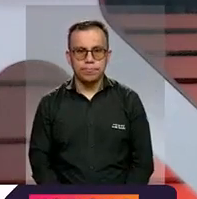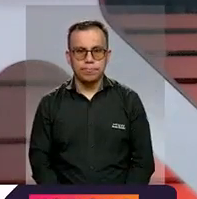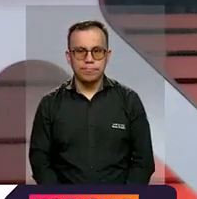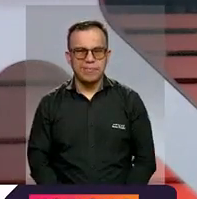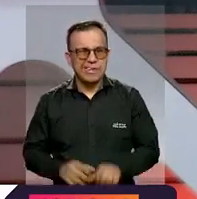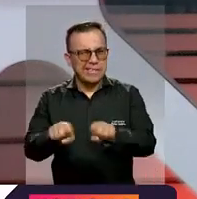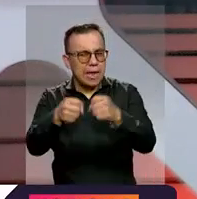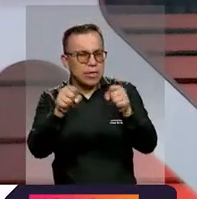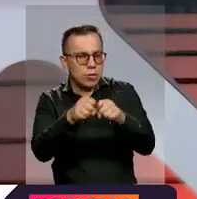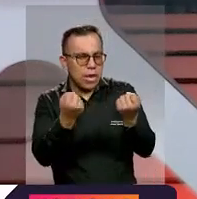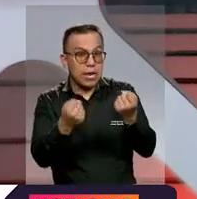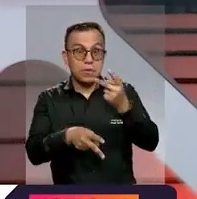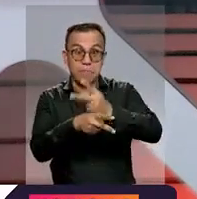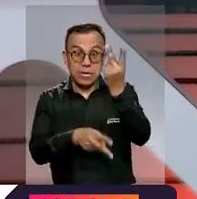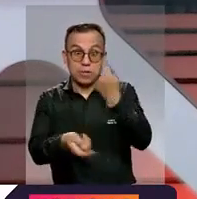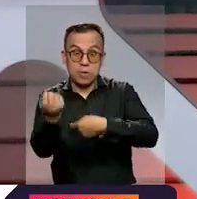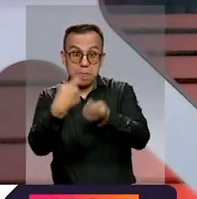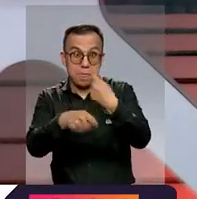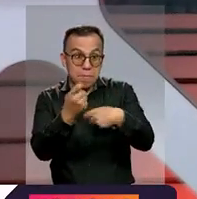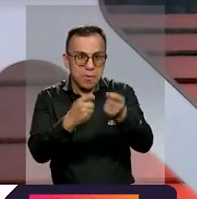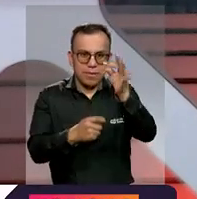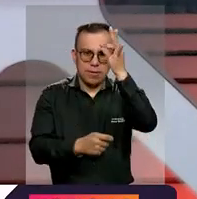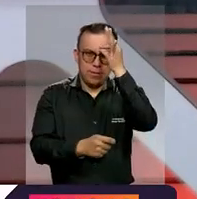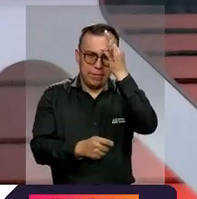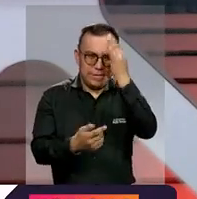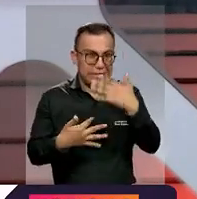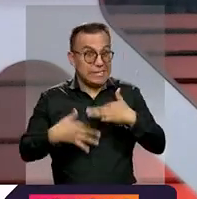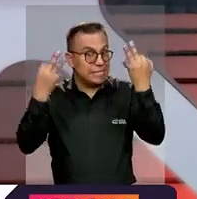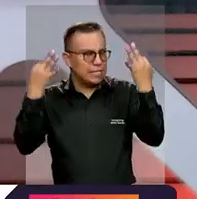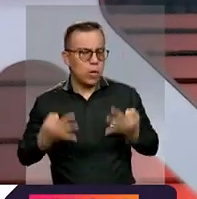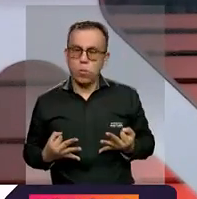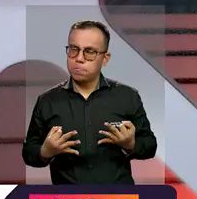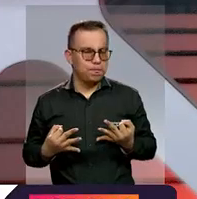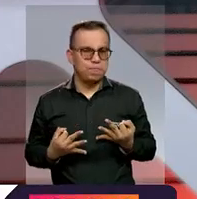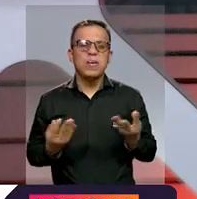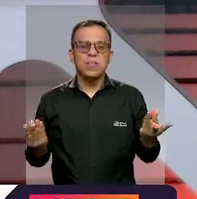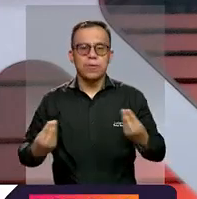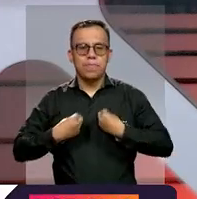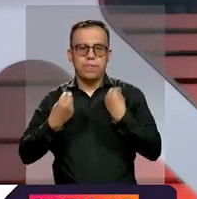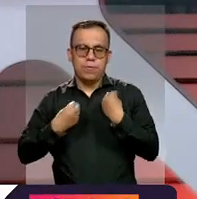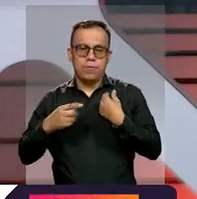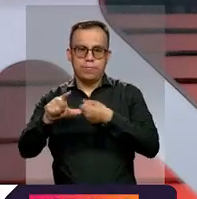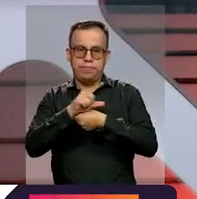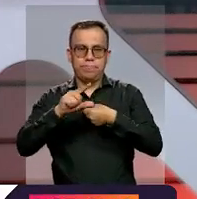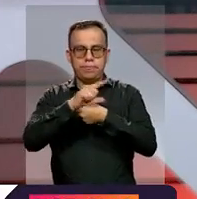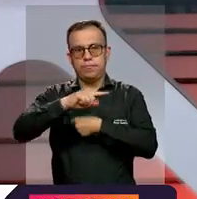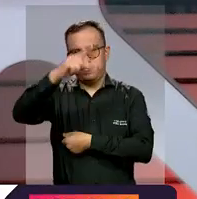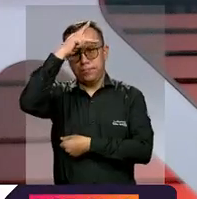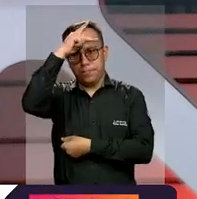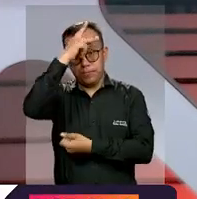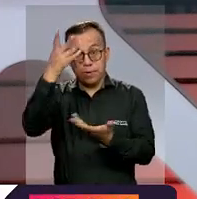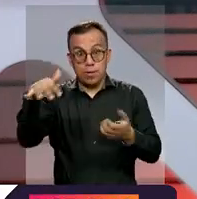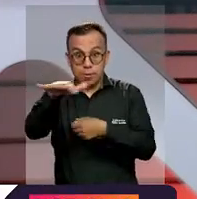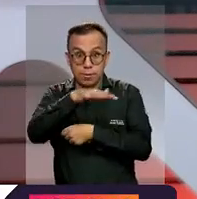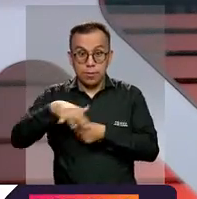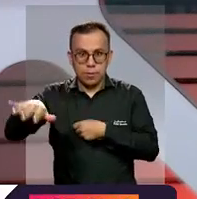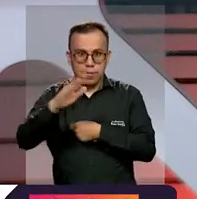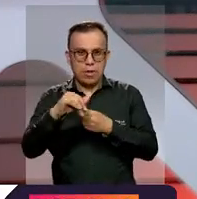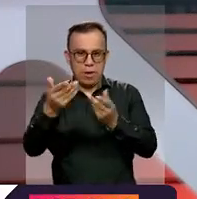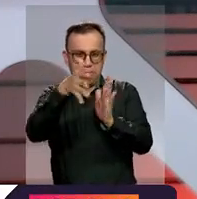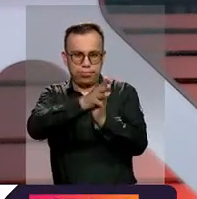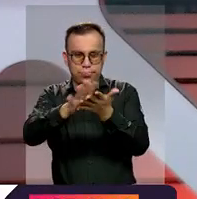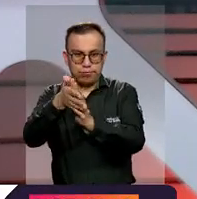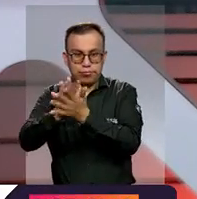Vandalismo, venta de estupefacientes e inseguridad. A eso se enfrentan los habitantes de la localidad Kennedy en las zonas de demolición